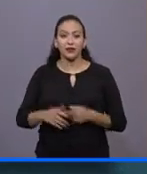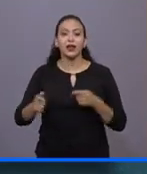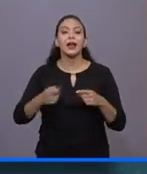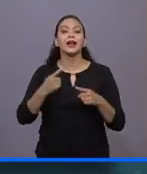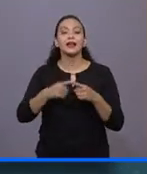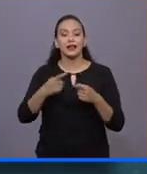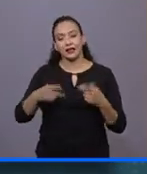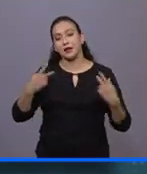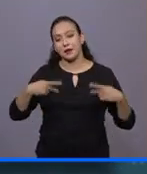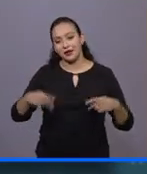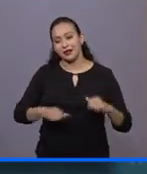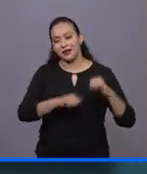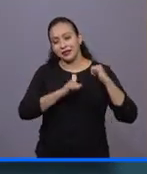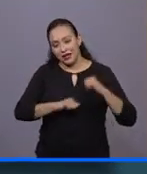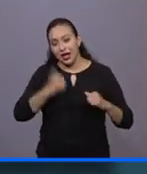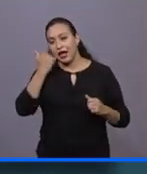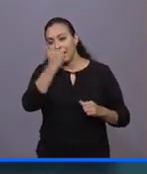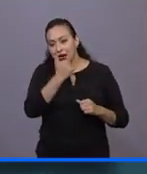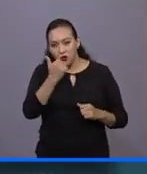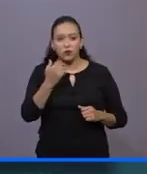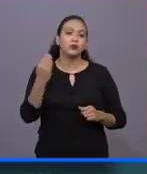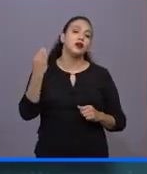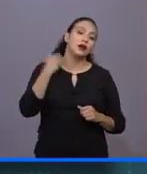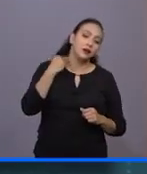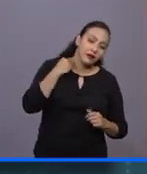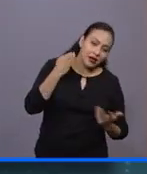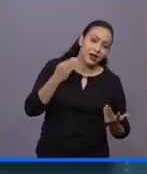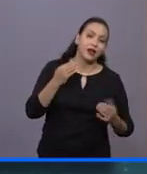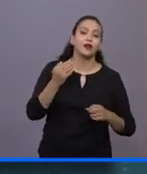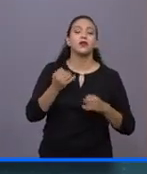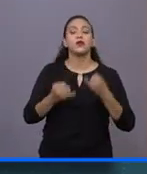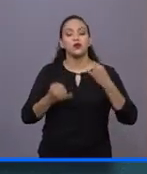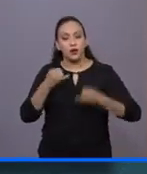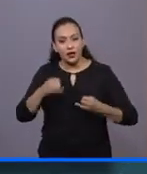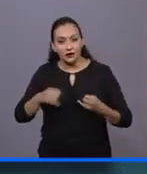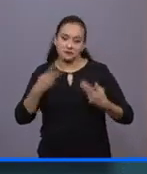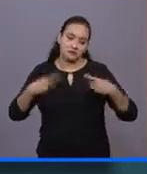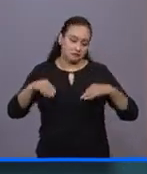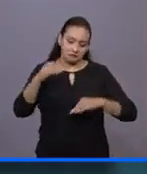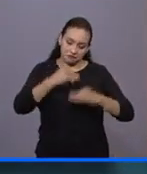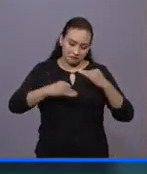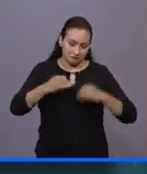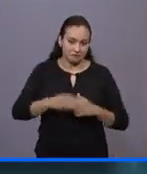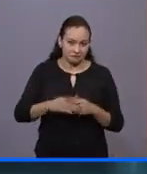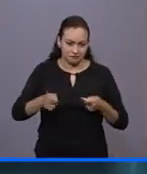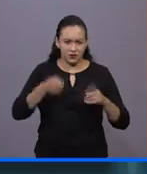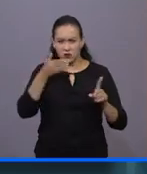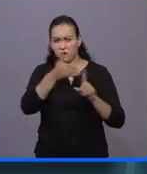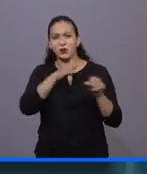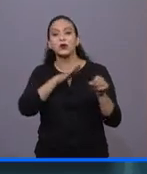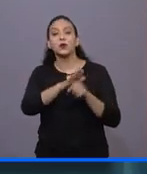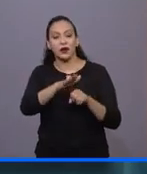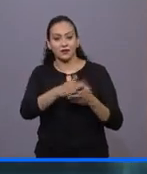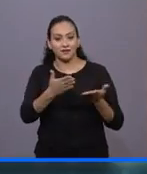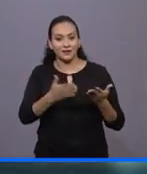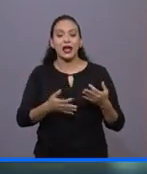a litigantes, estudiantes de derecho, instituciones públicas y público en general, con el objetivo de